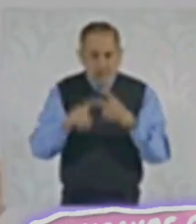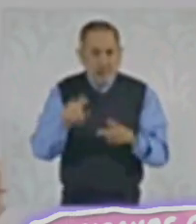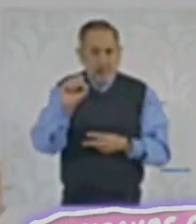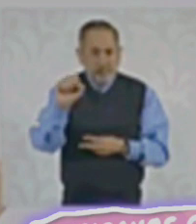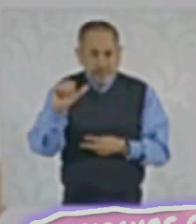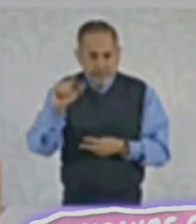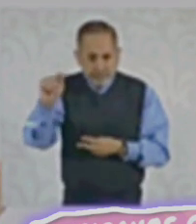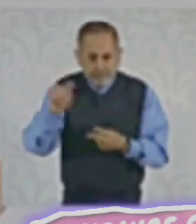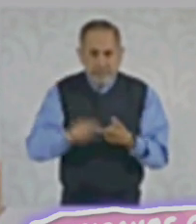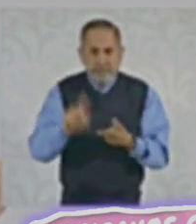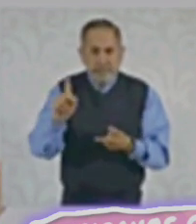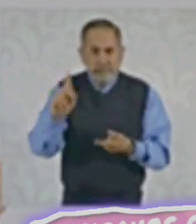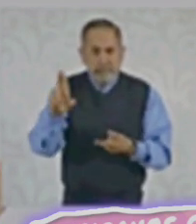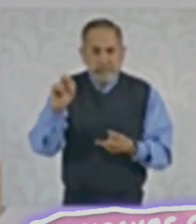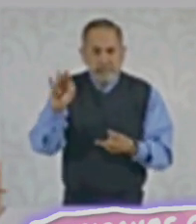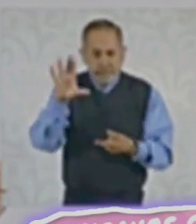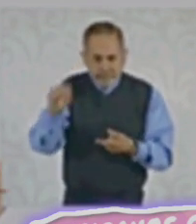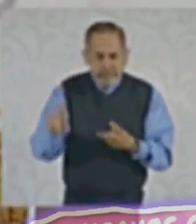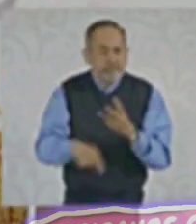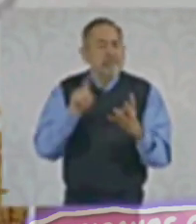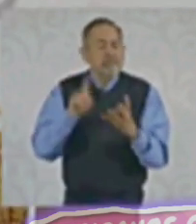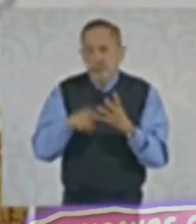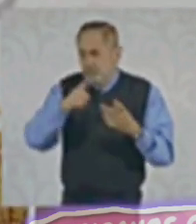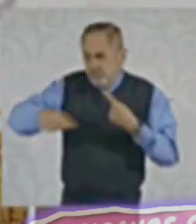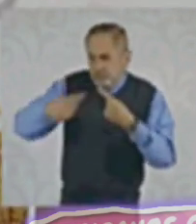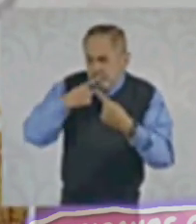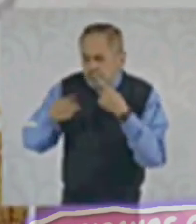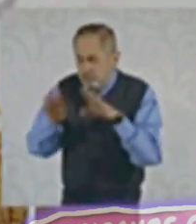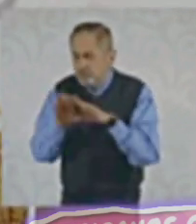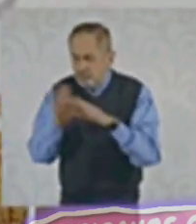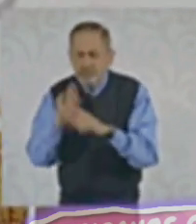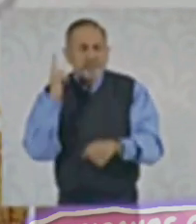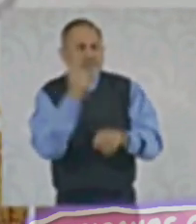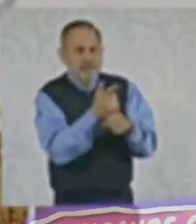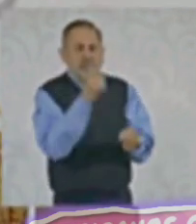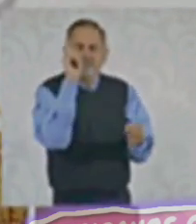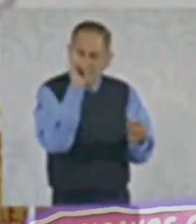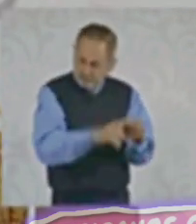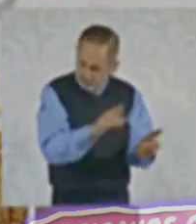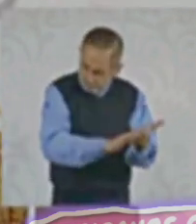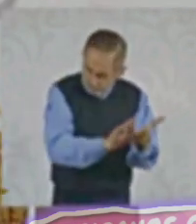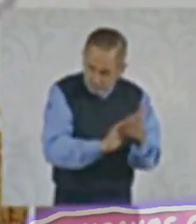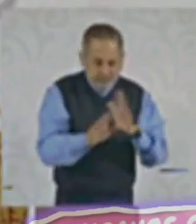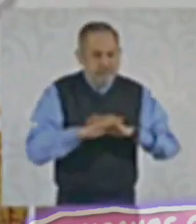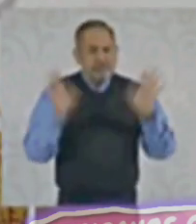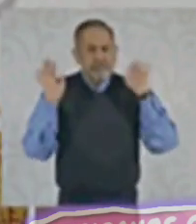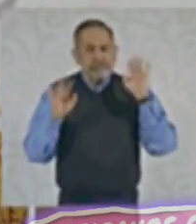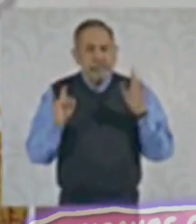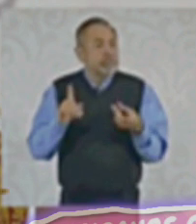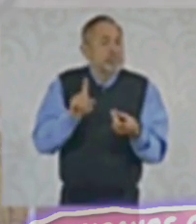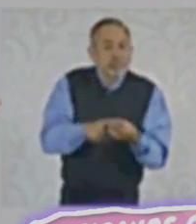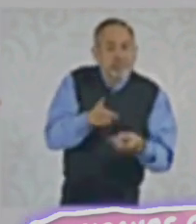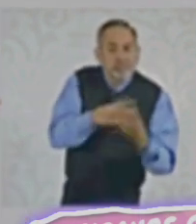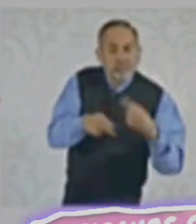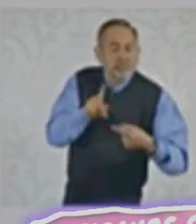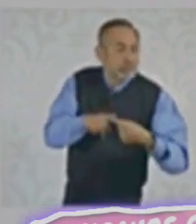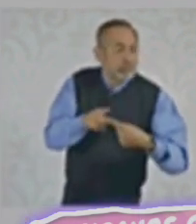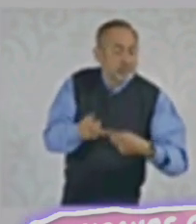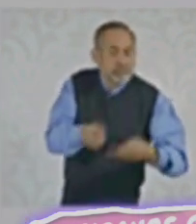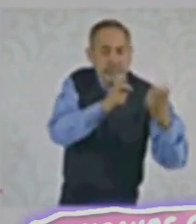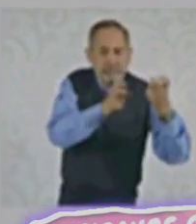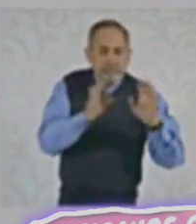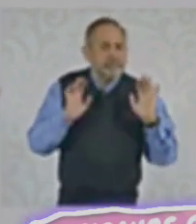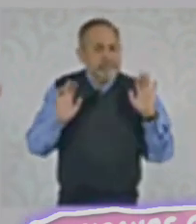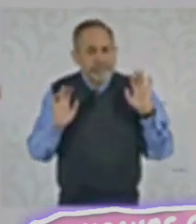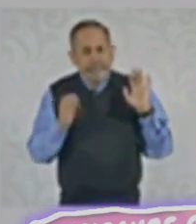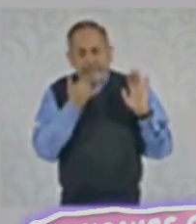SAT, Profeco, para poder no solamente desde la perspectiva de dónde sale el combustible